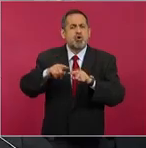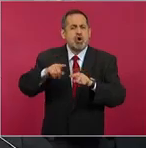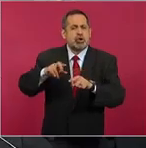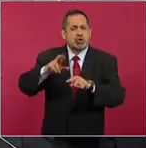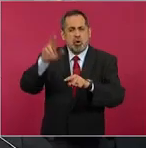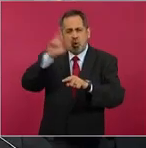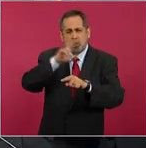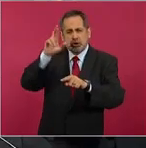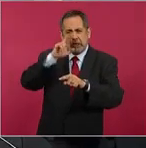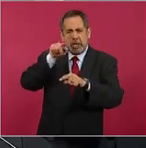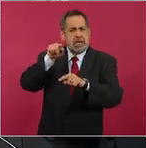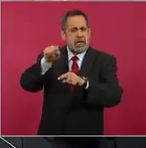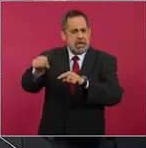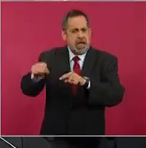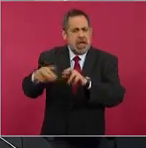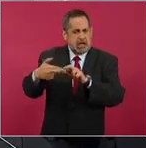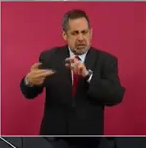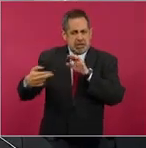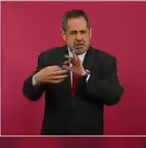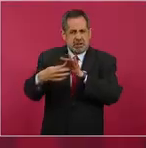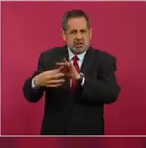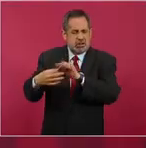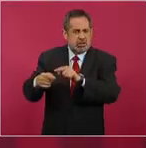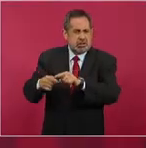rusa y